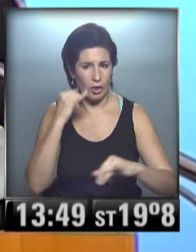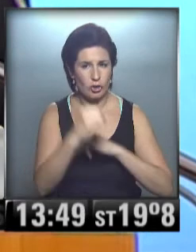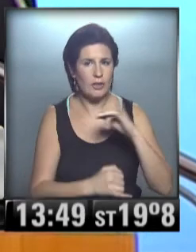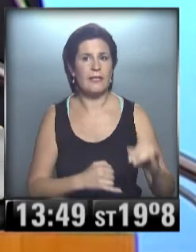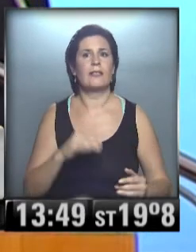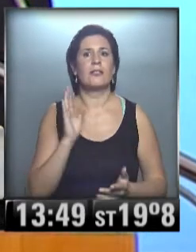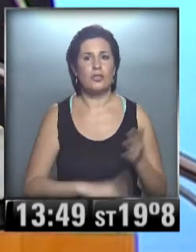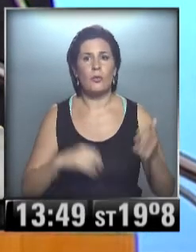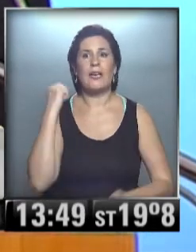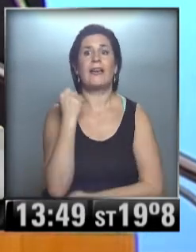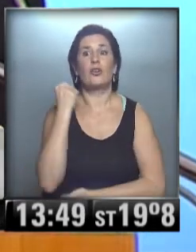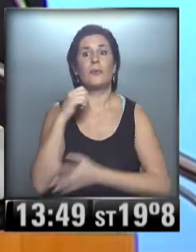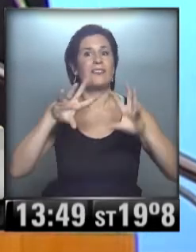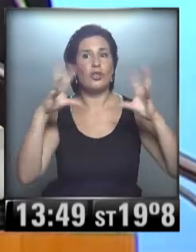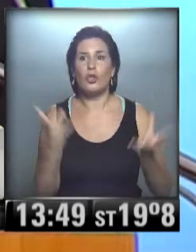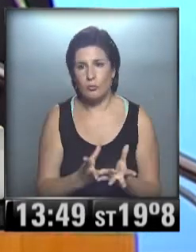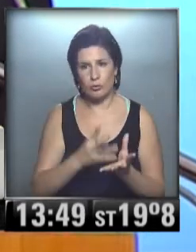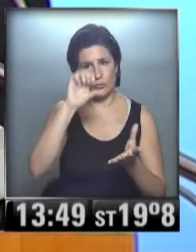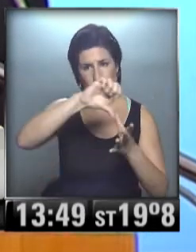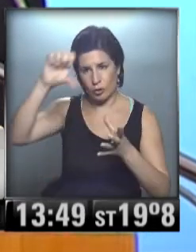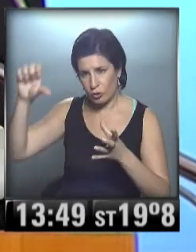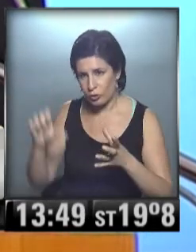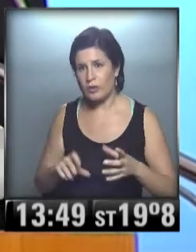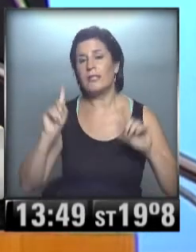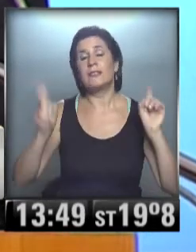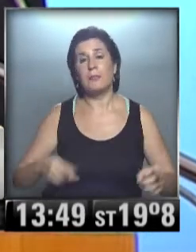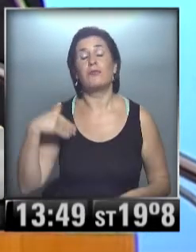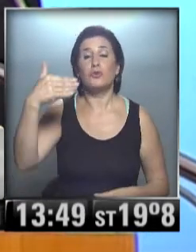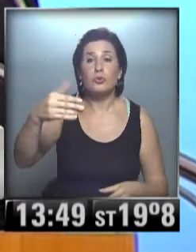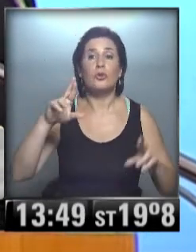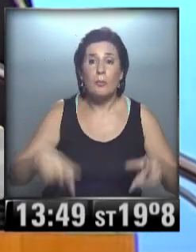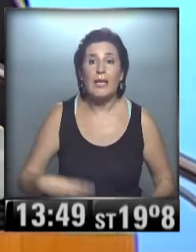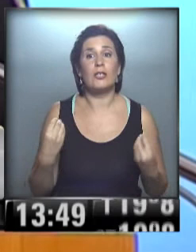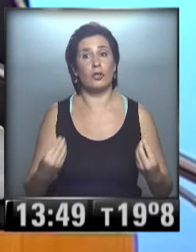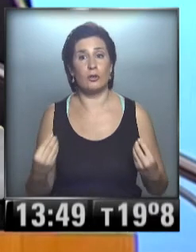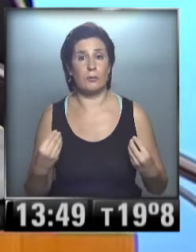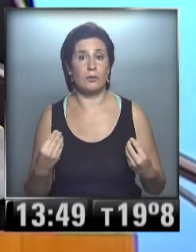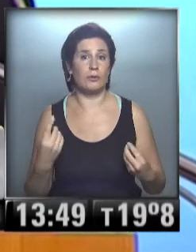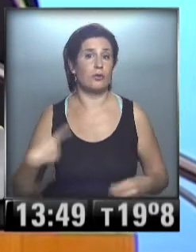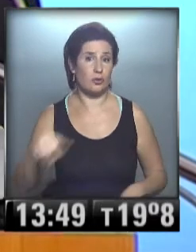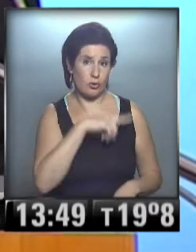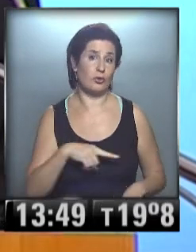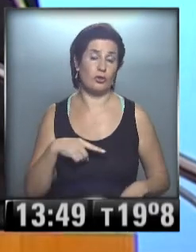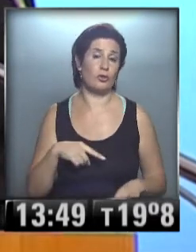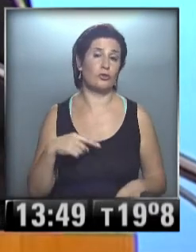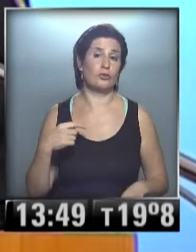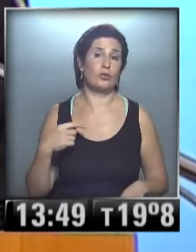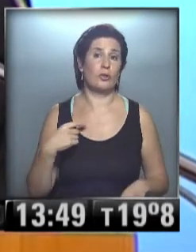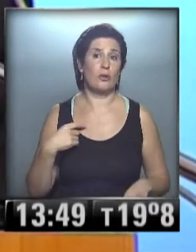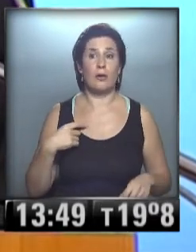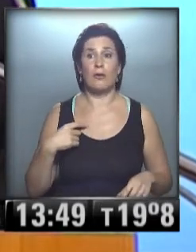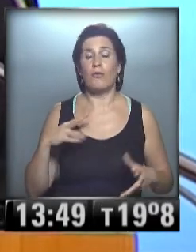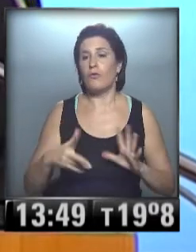a la situación económica mundial y a las perspectivas, tenemos posiciones críticas, posiciones que ha expresado